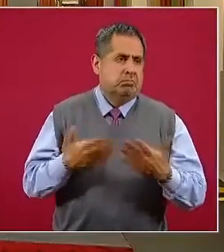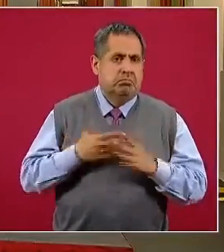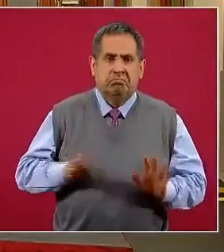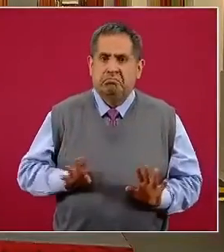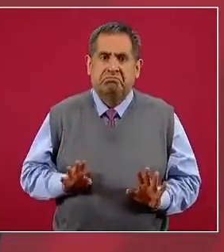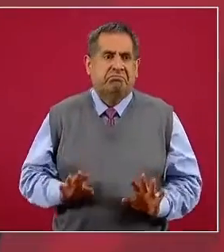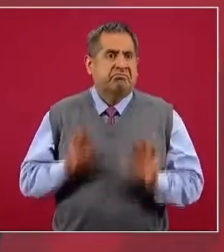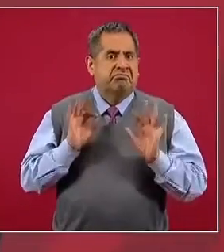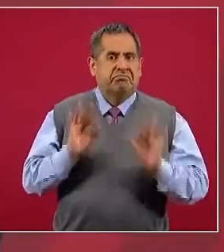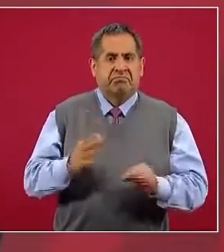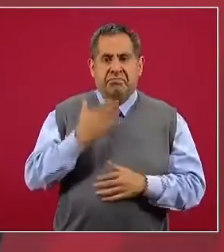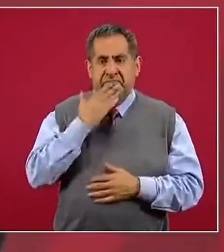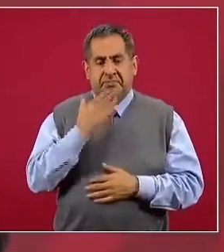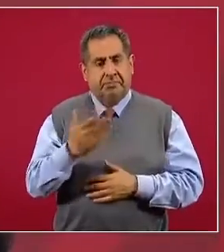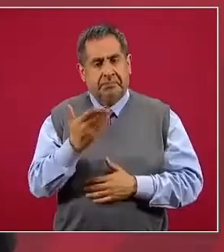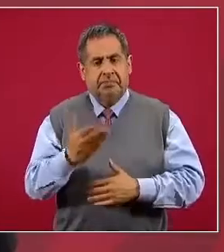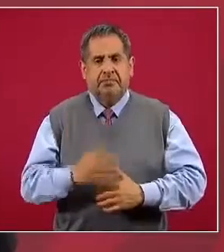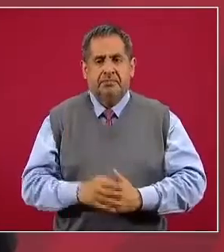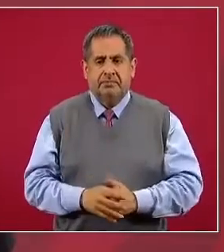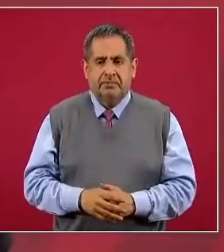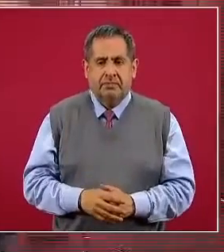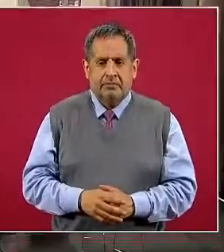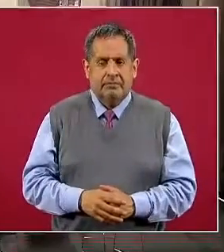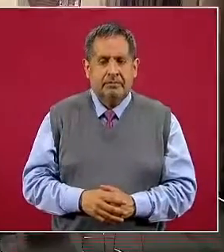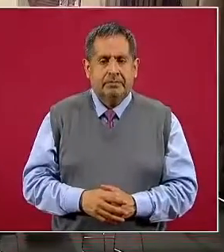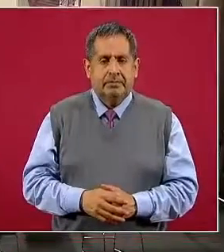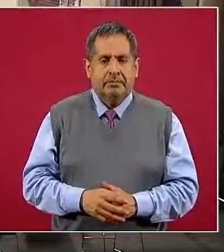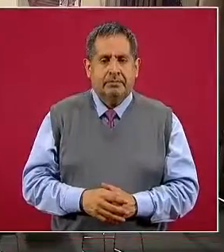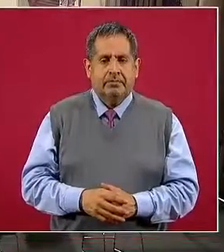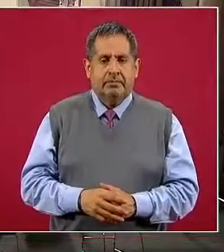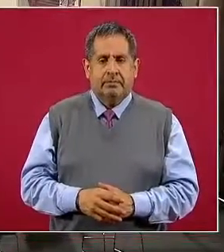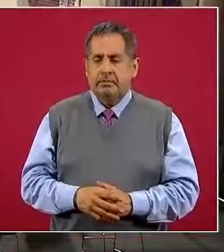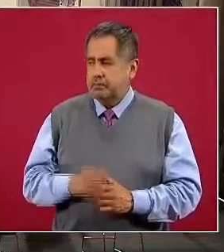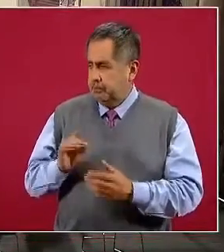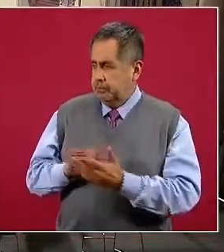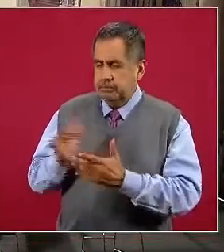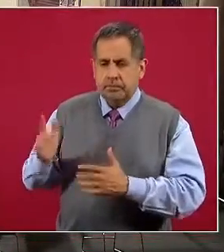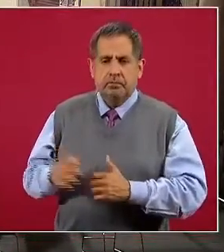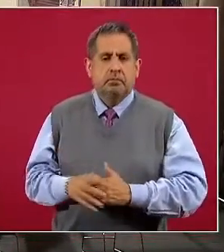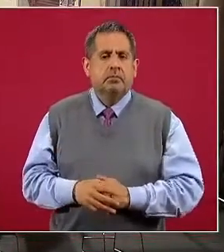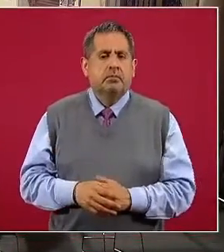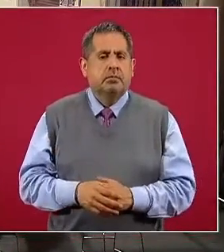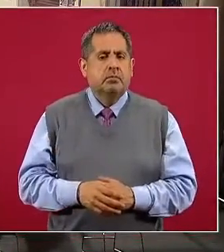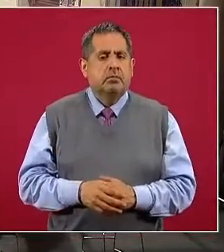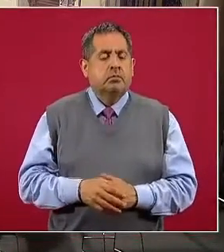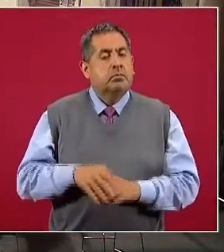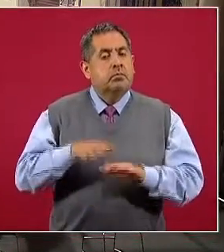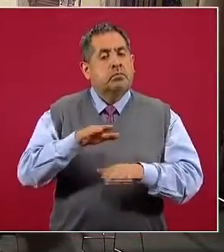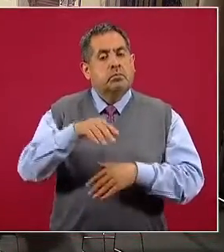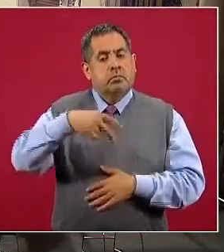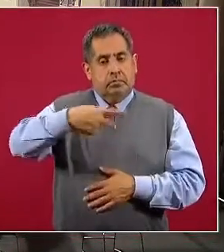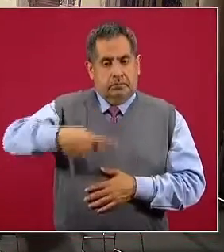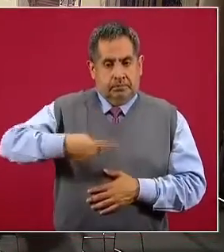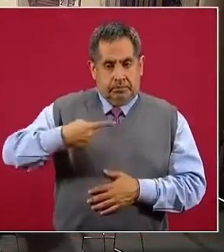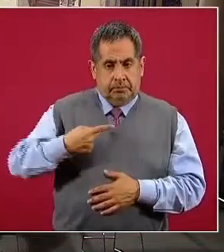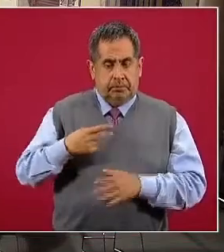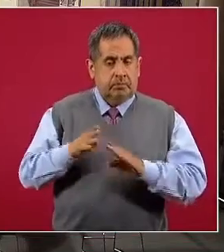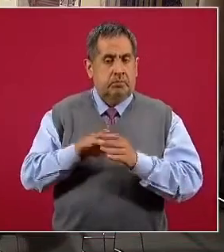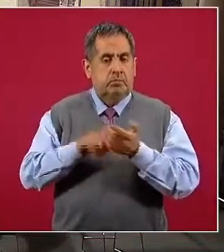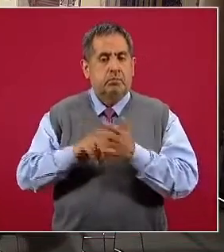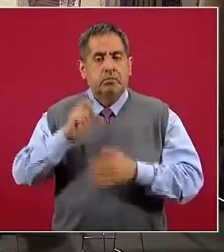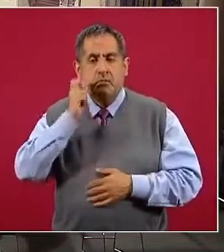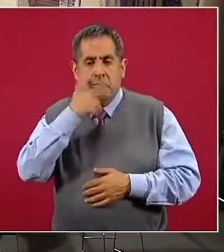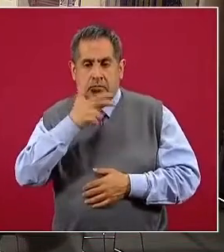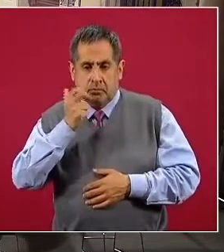que tiene este método anticonceptivo. Súper, muchas gracias. Sobre esto que pregunta de Chihuahua y